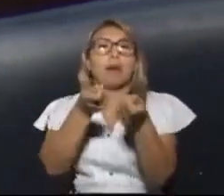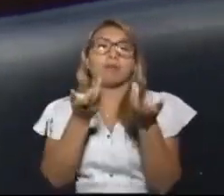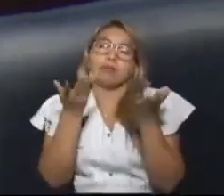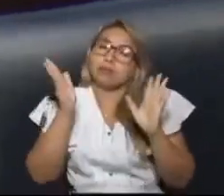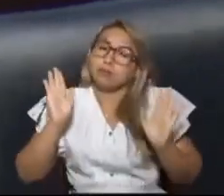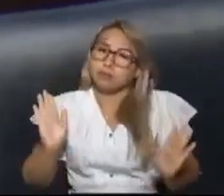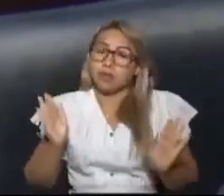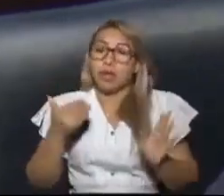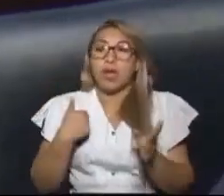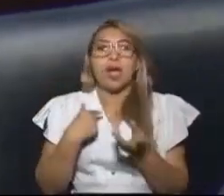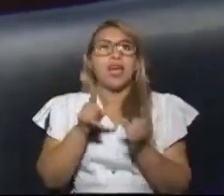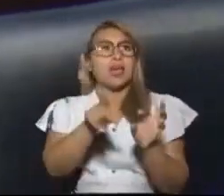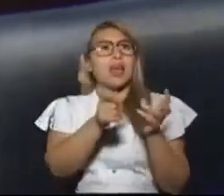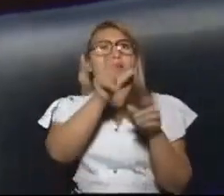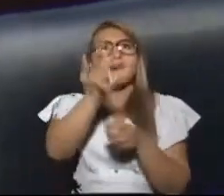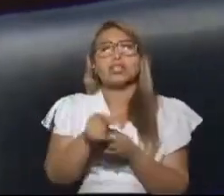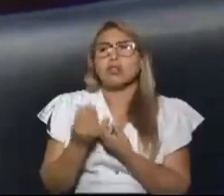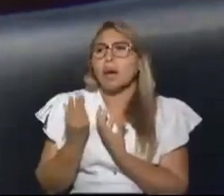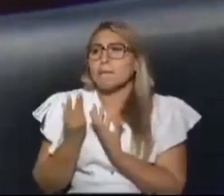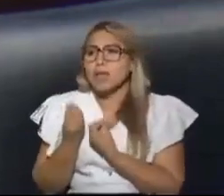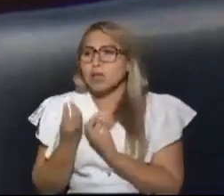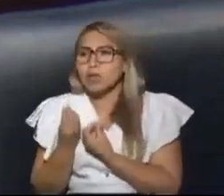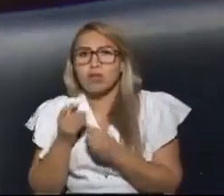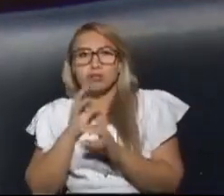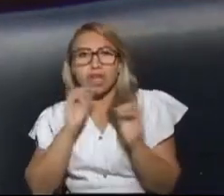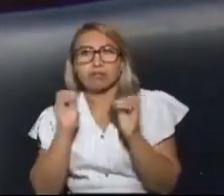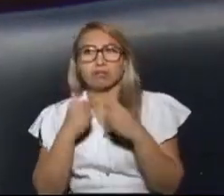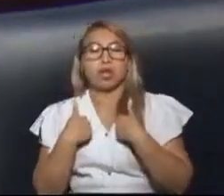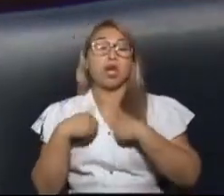El que no la debe, no la teme.